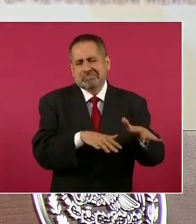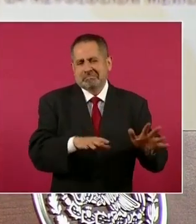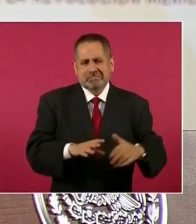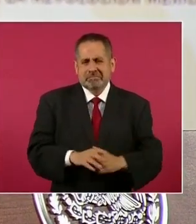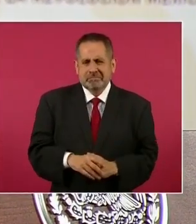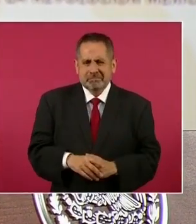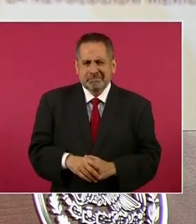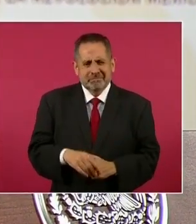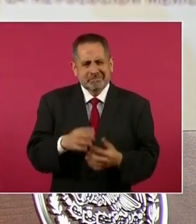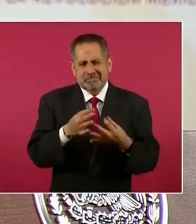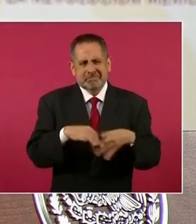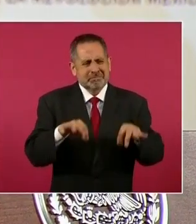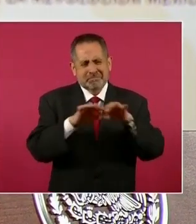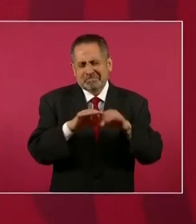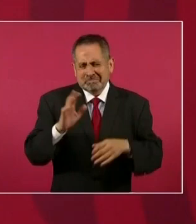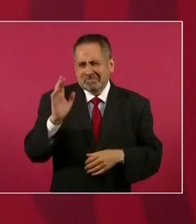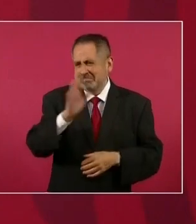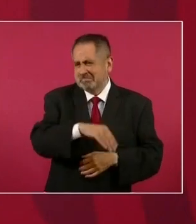No le den importancia a eso.